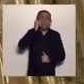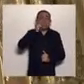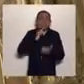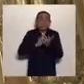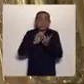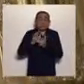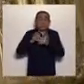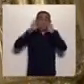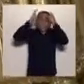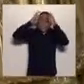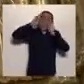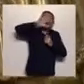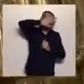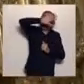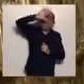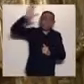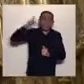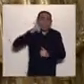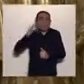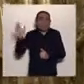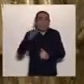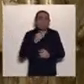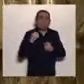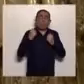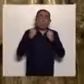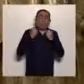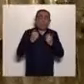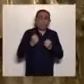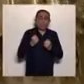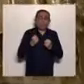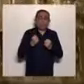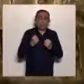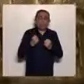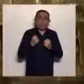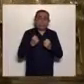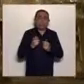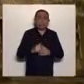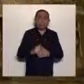Señor Dios, Rey de los cielos, Padre todopoderoso.